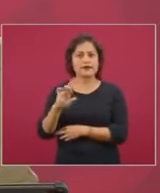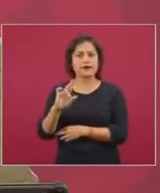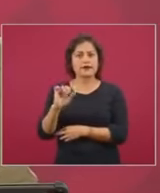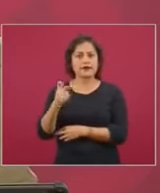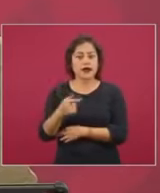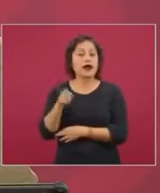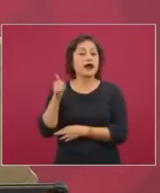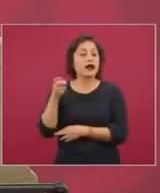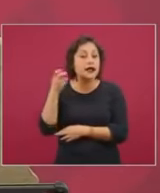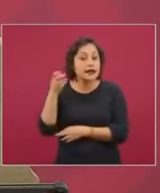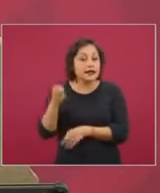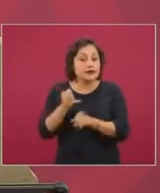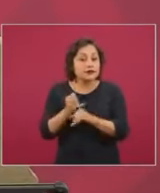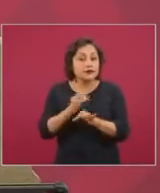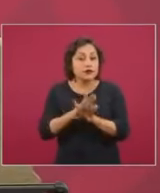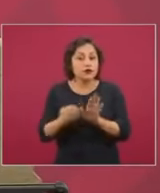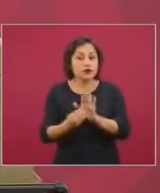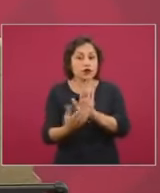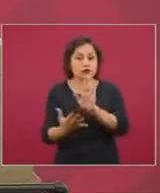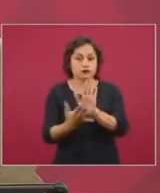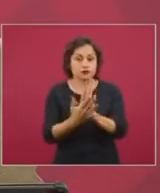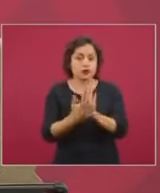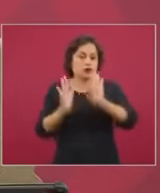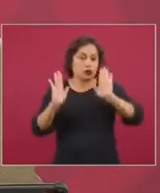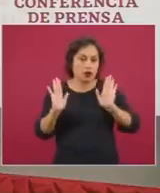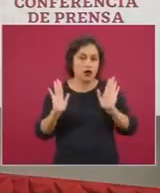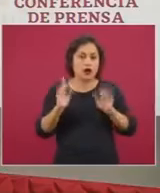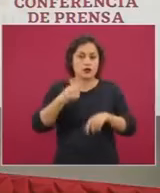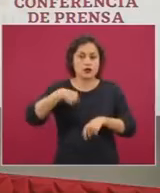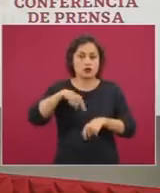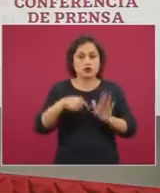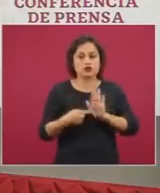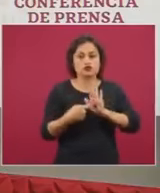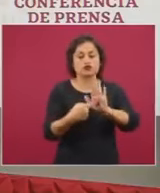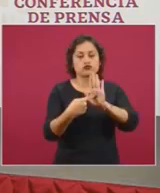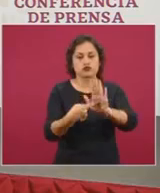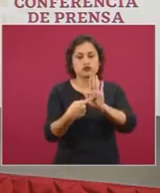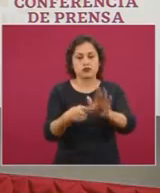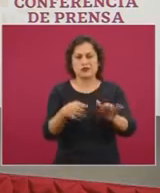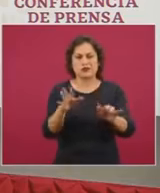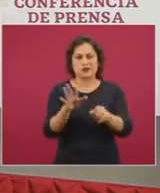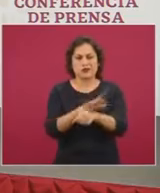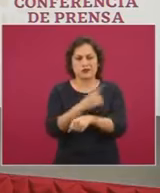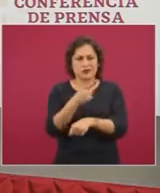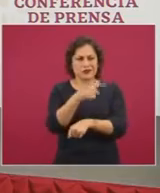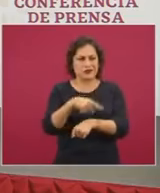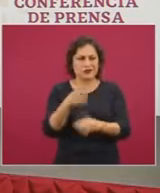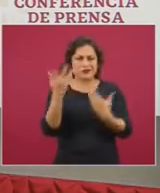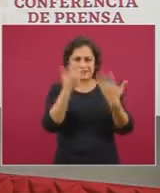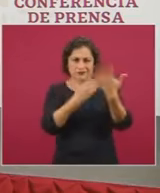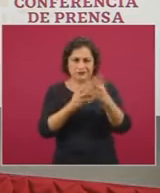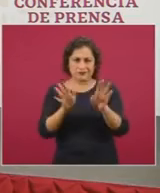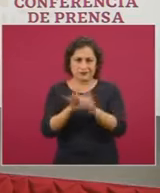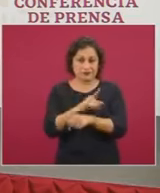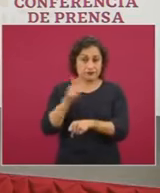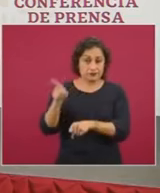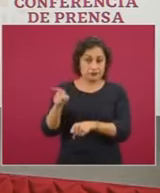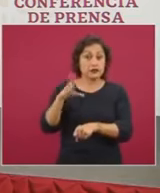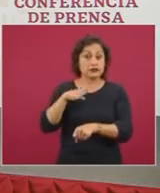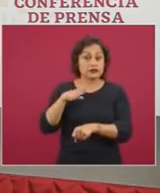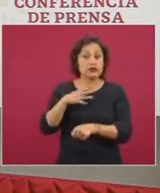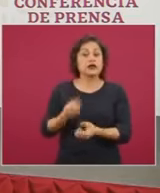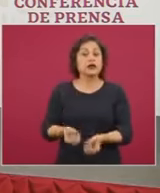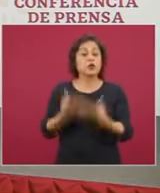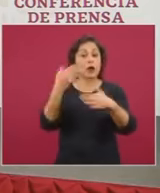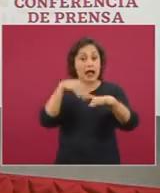indicador, no hemos querido tampoco presentarlo porque puede ser confuso, porque es del total de egresos hospitalarios,